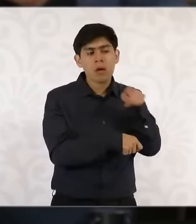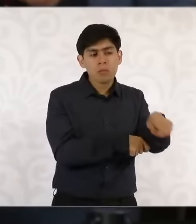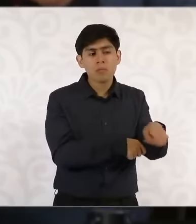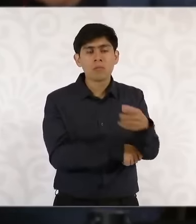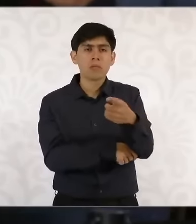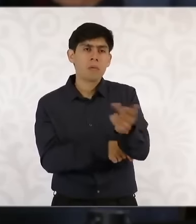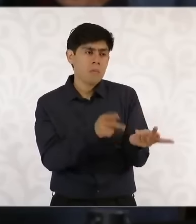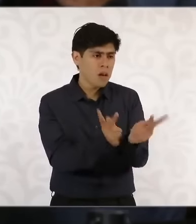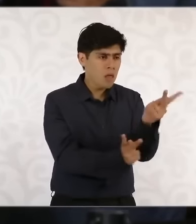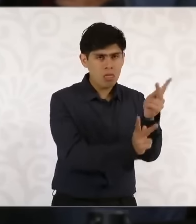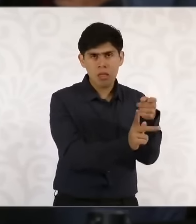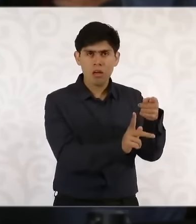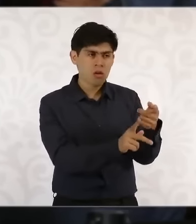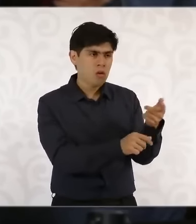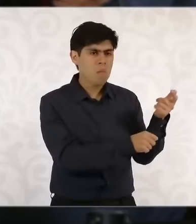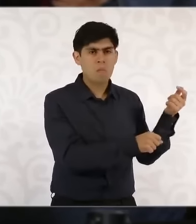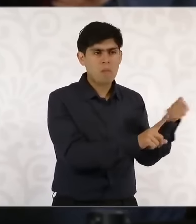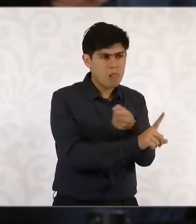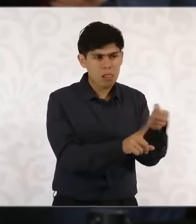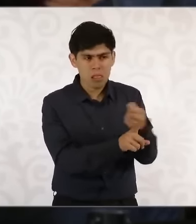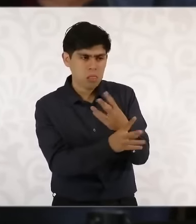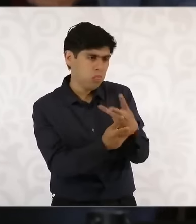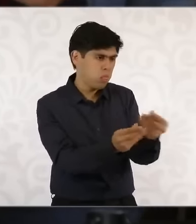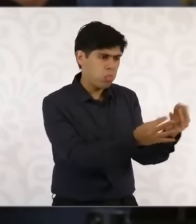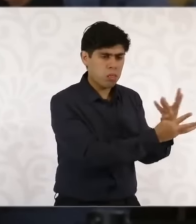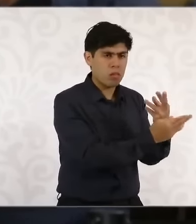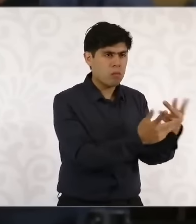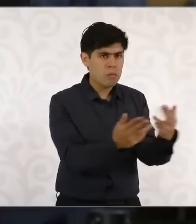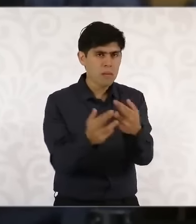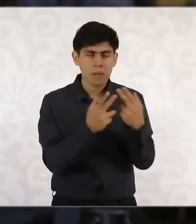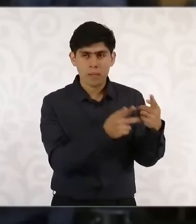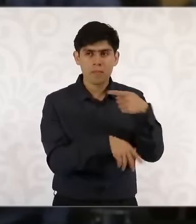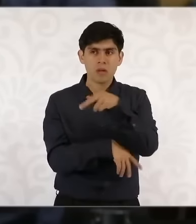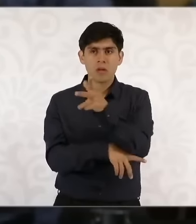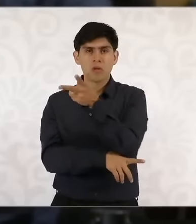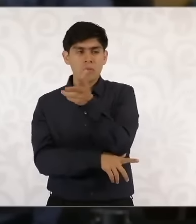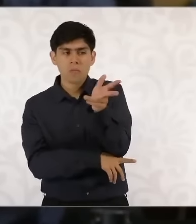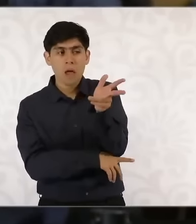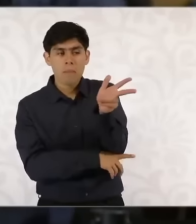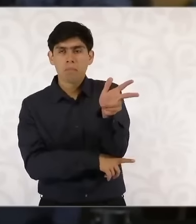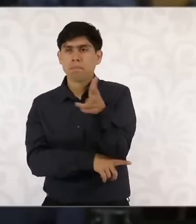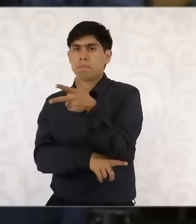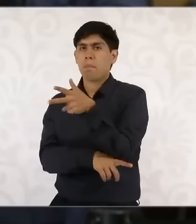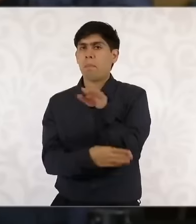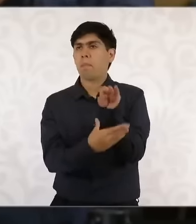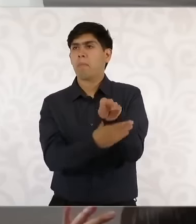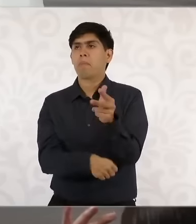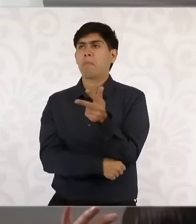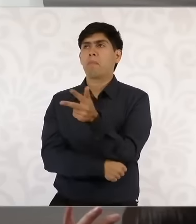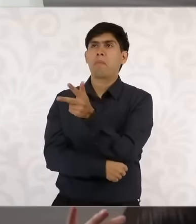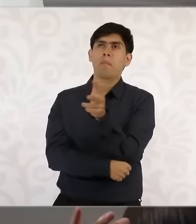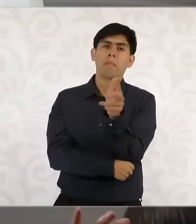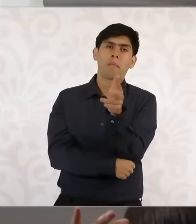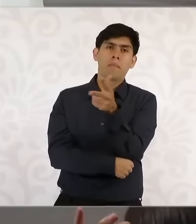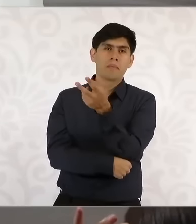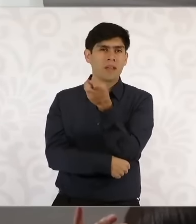jardineras, todo esto. Volteaban hacia otro lado, es decir, estaba muy bien diseñado un tema mediático para poder plantear un